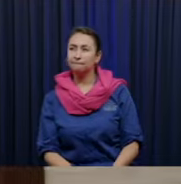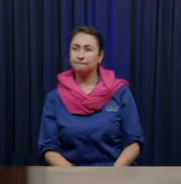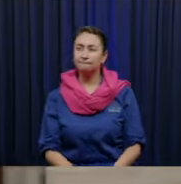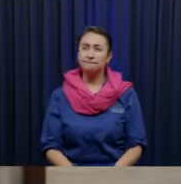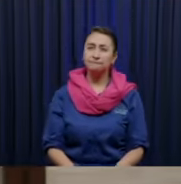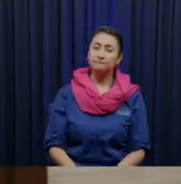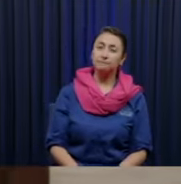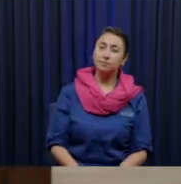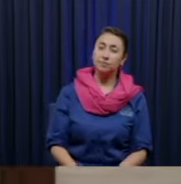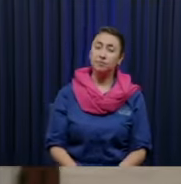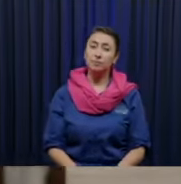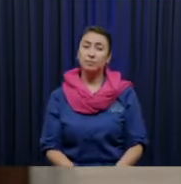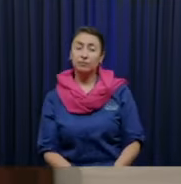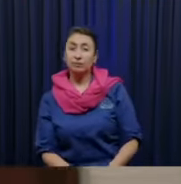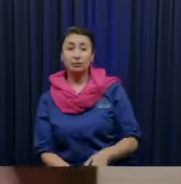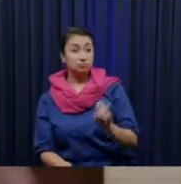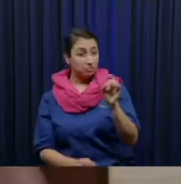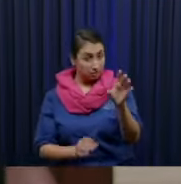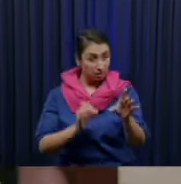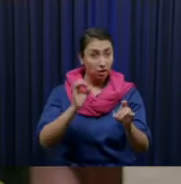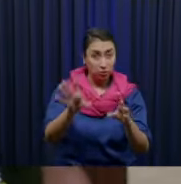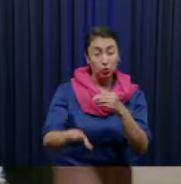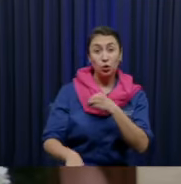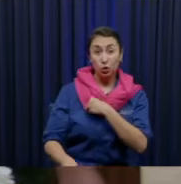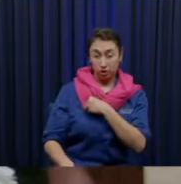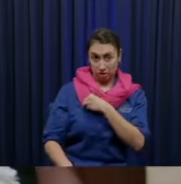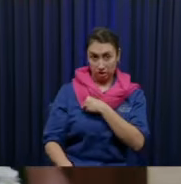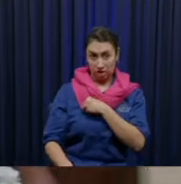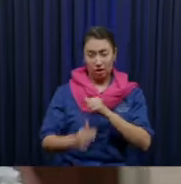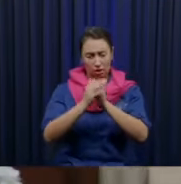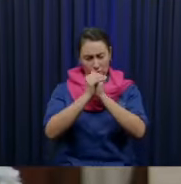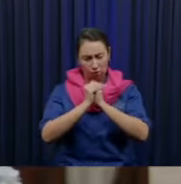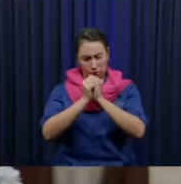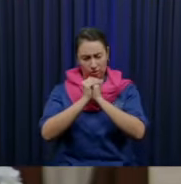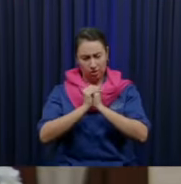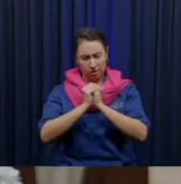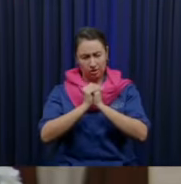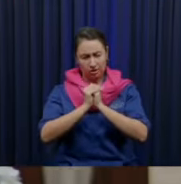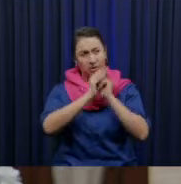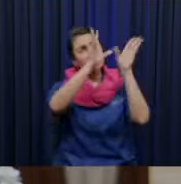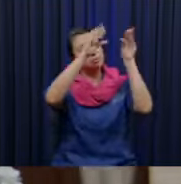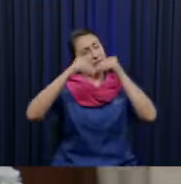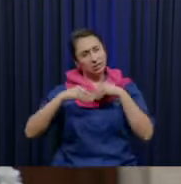Levanta tu manita para acá al frente. Bendigamos a nuestros hermanos.